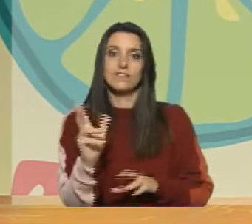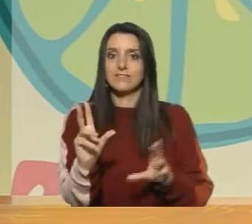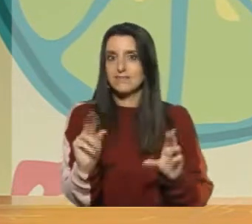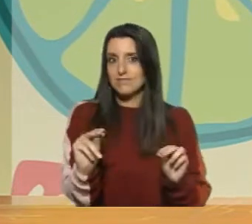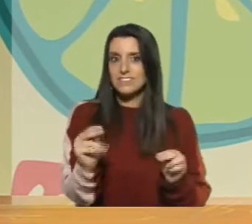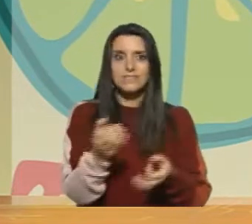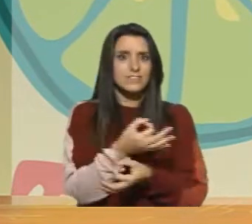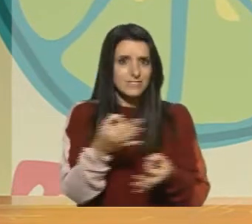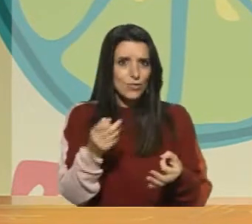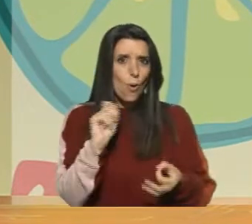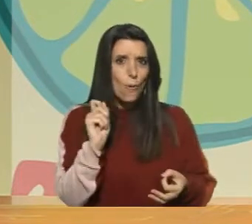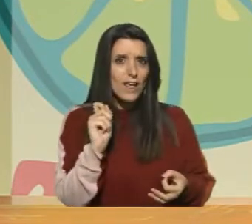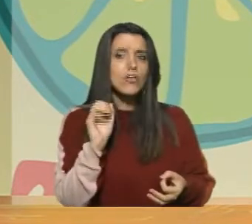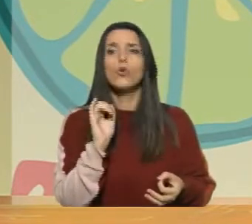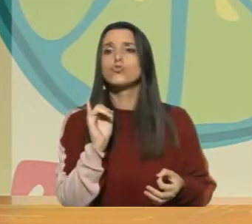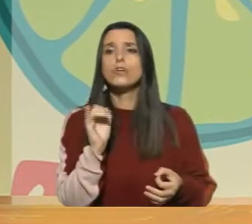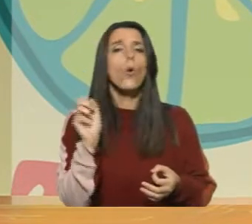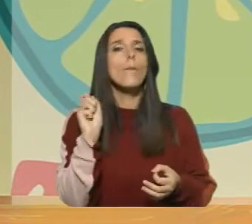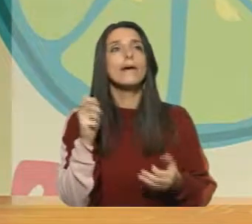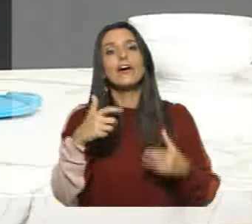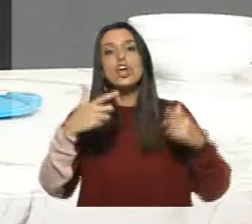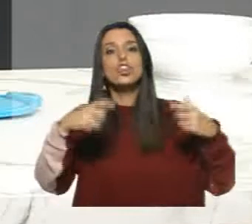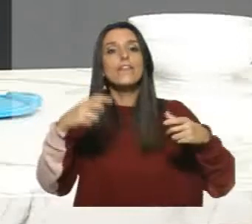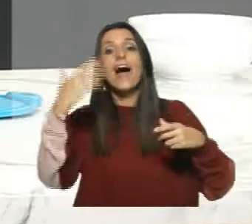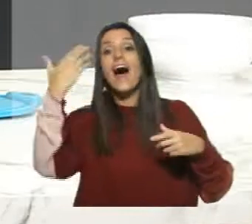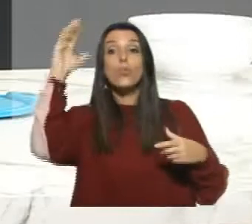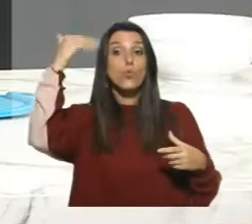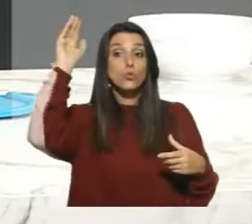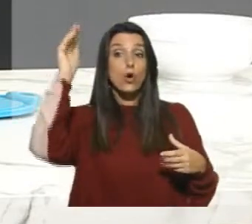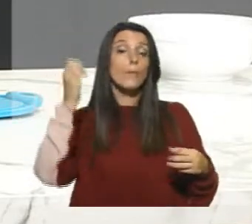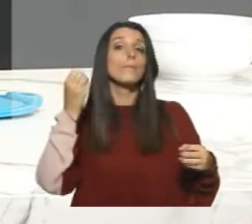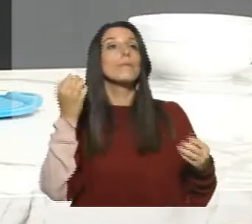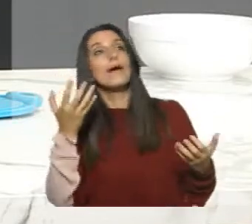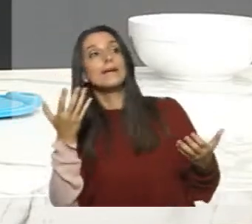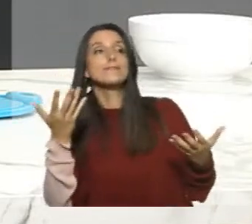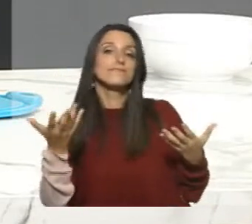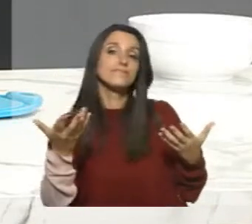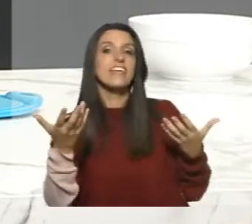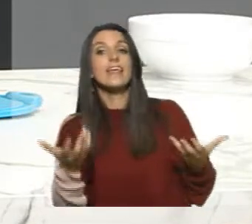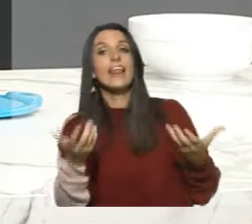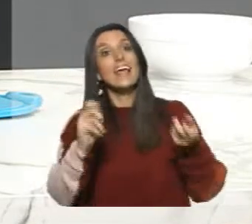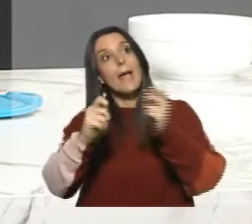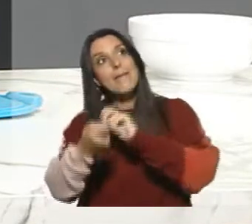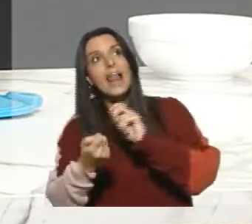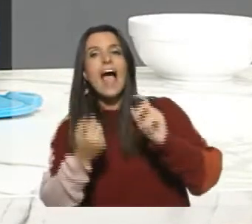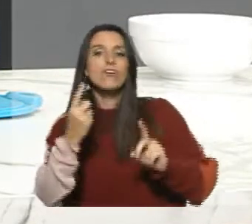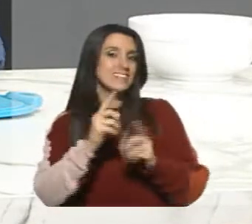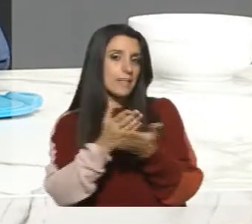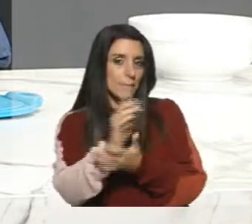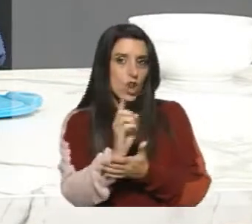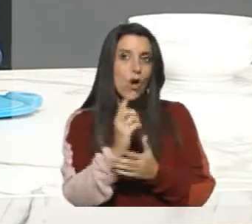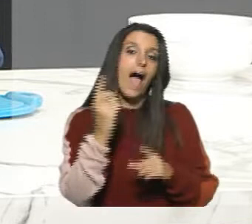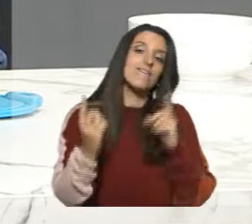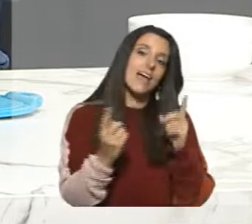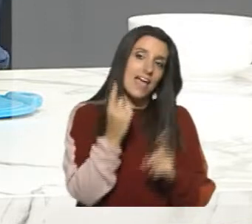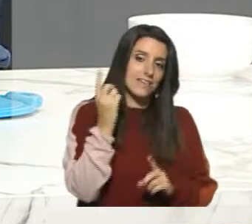decís, Paulita, para una torta de cumple. Es ideal como para una torta de adulto. Claro. ¿No? Porque a veces queremos variar de vez en cuando, no siempre, solo por una